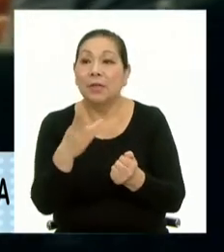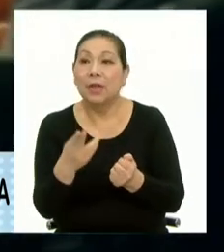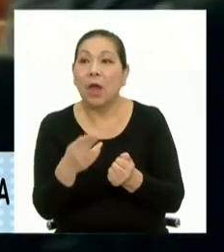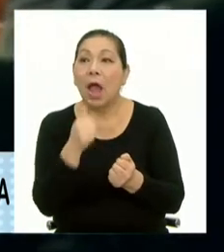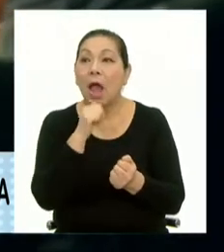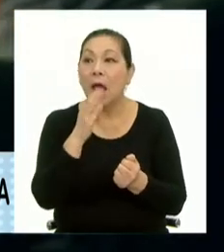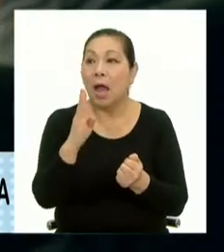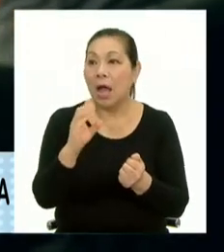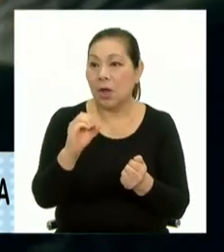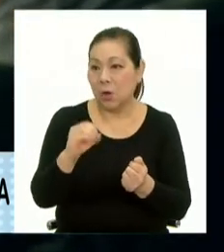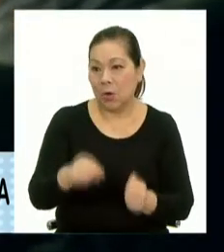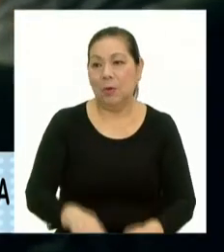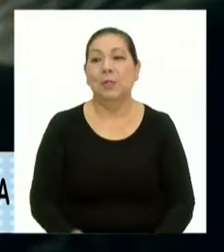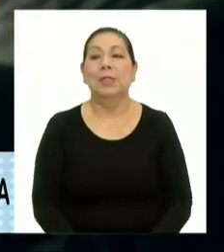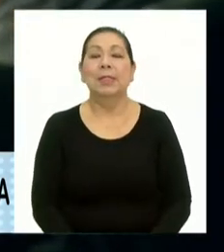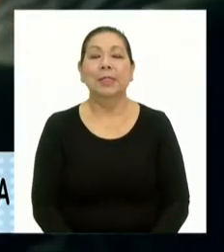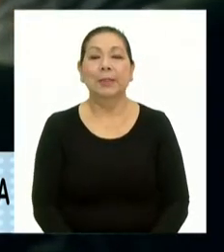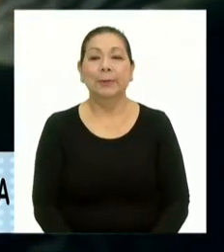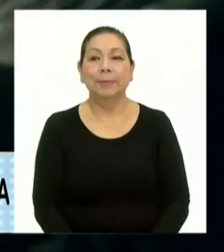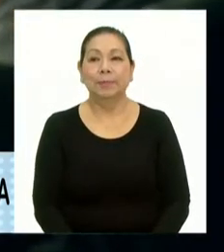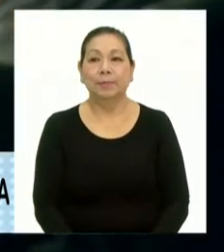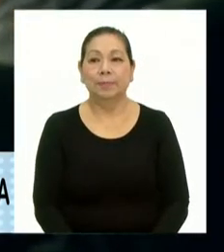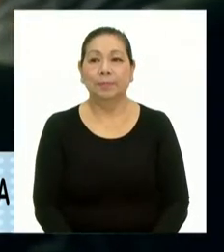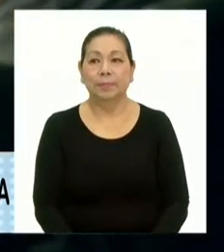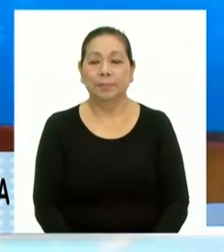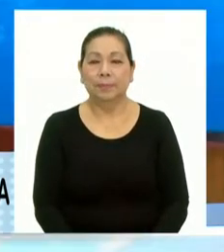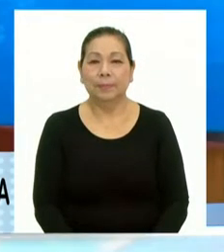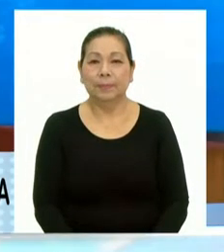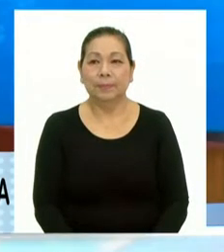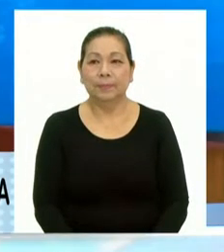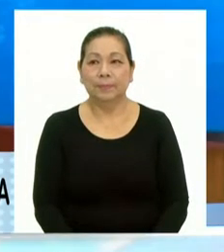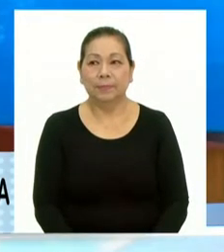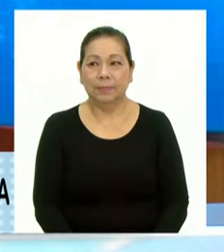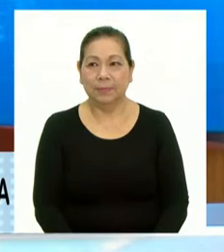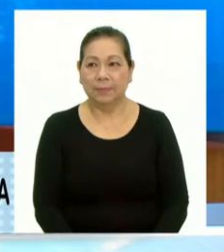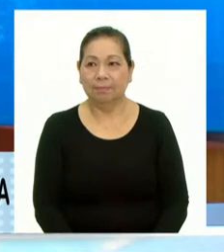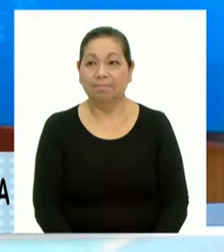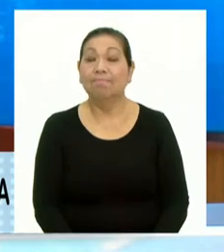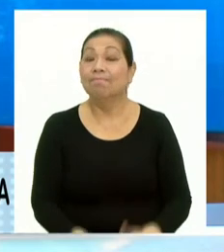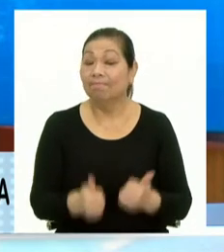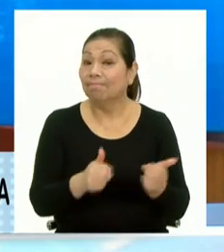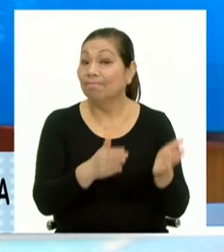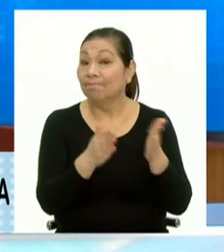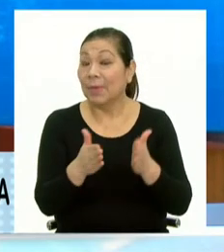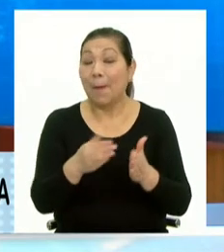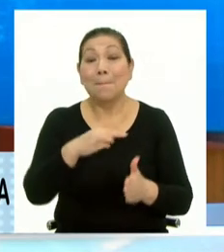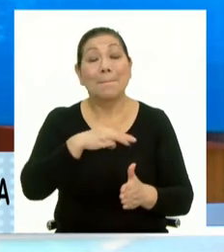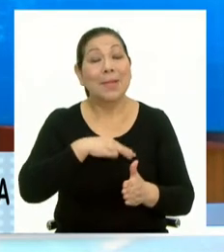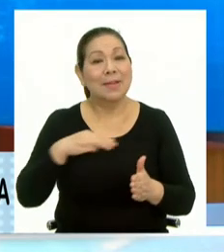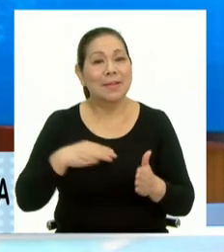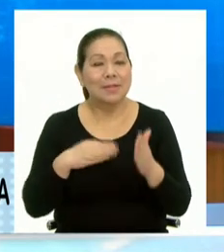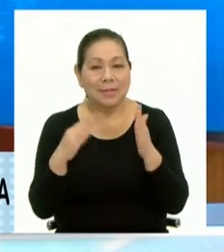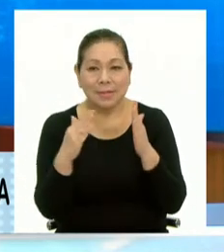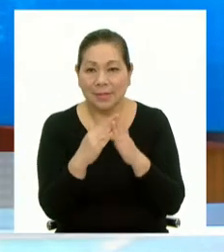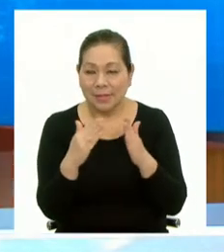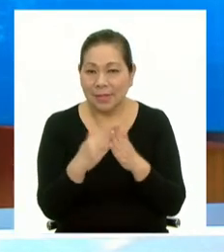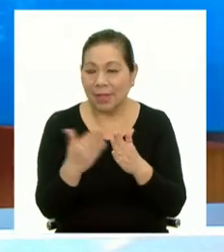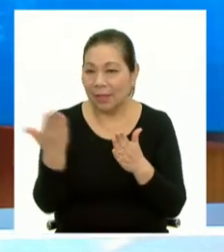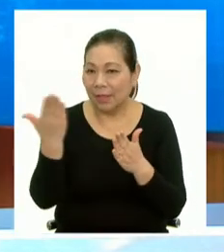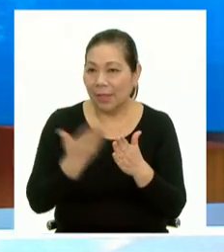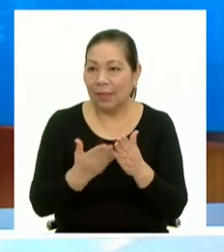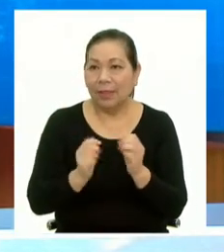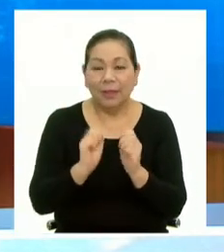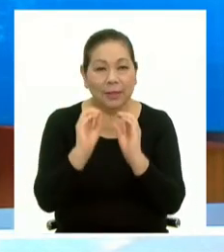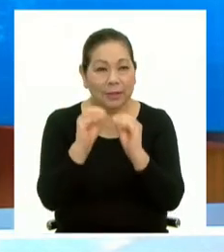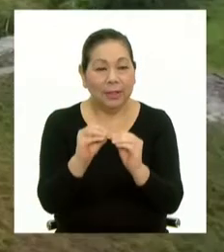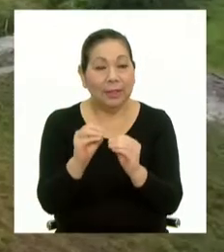y Ábaco. Pues seguimos. El ministro de Vivienda, Heiner Alvarado, llegó